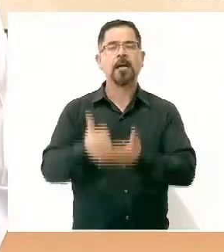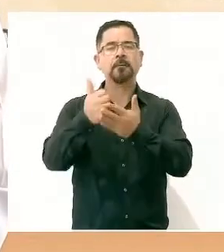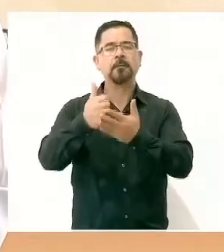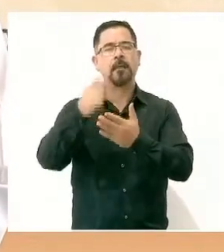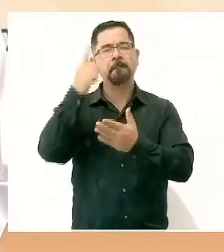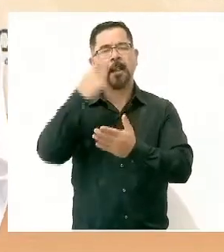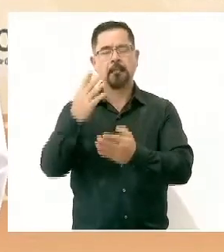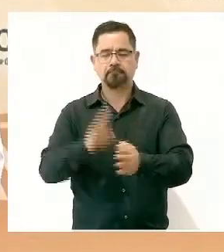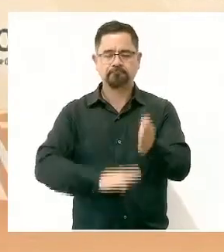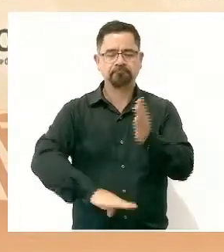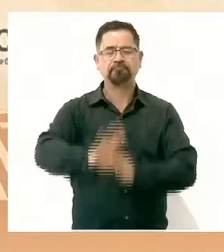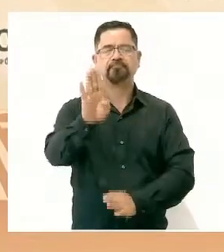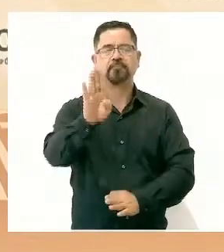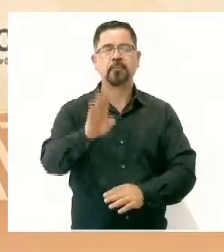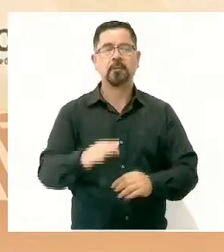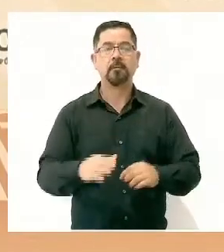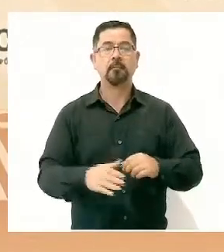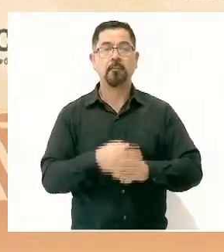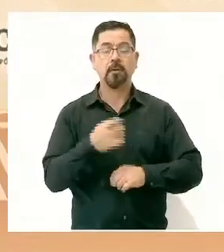Y el gobierno